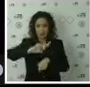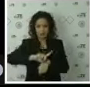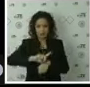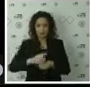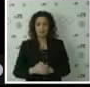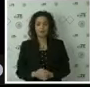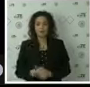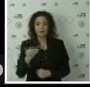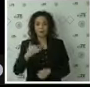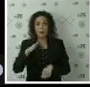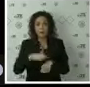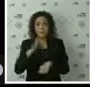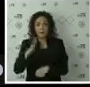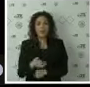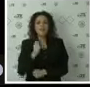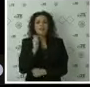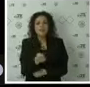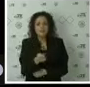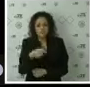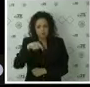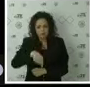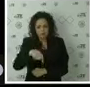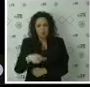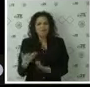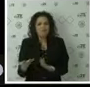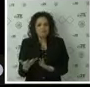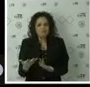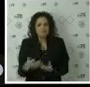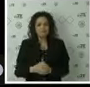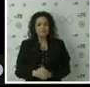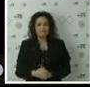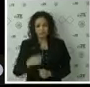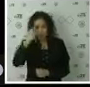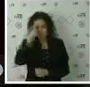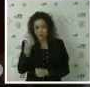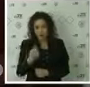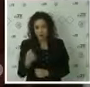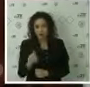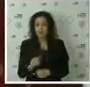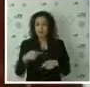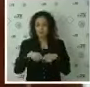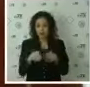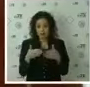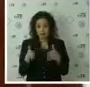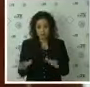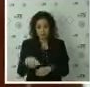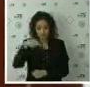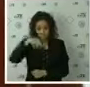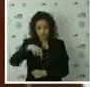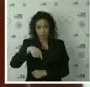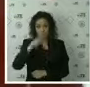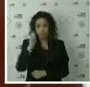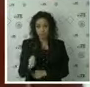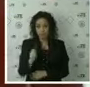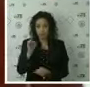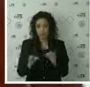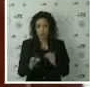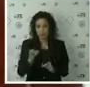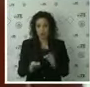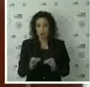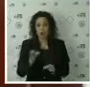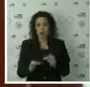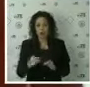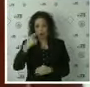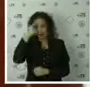sobre todo, saben, en un evento que pretendemos que sea pues un parteaguas para el tribunal, un parteaguas para la